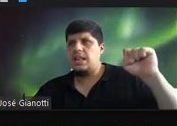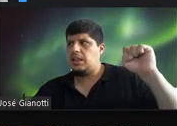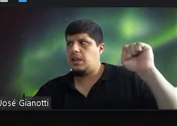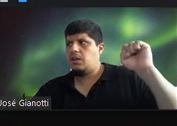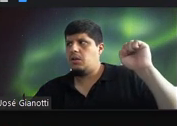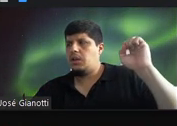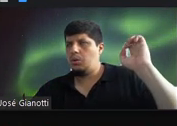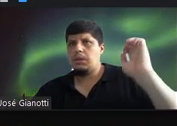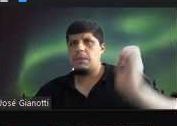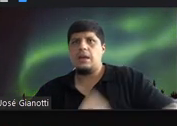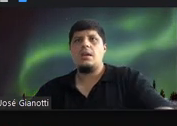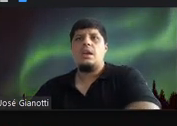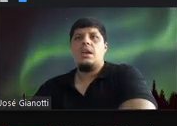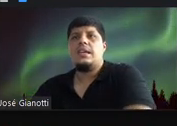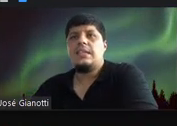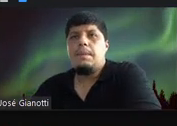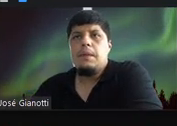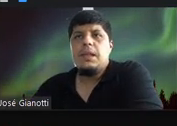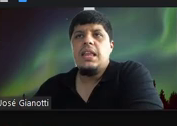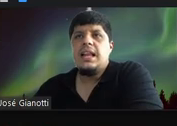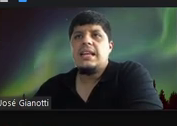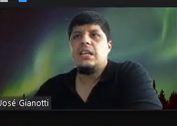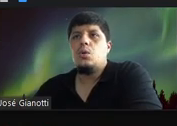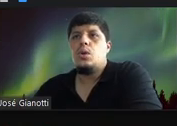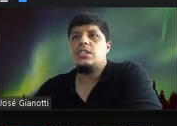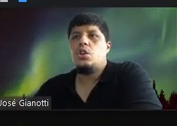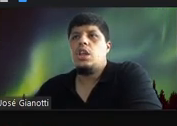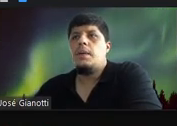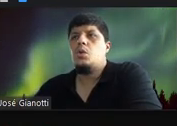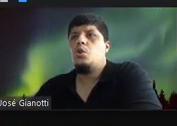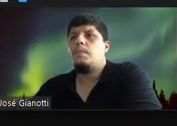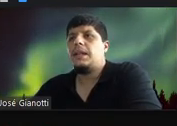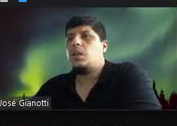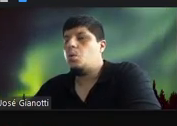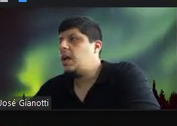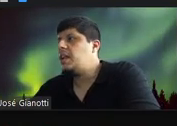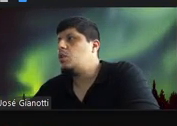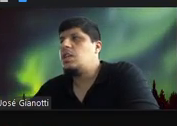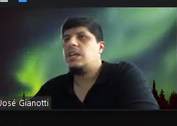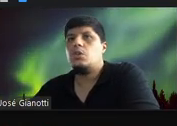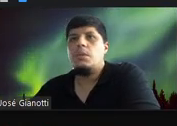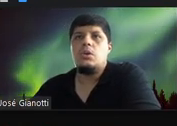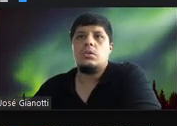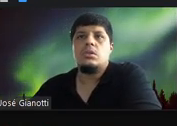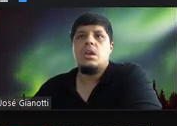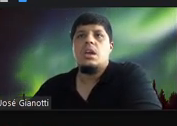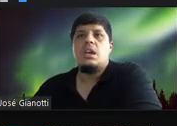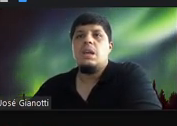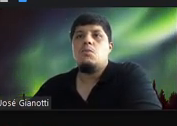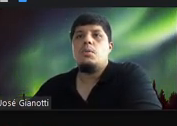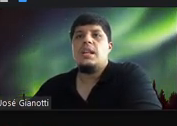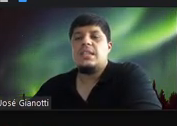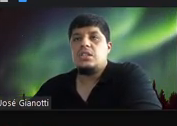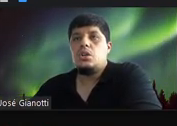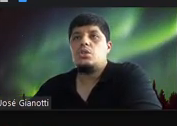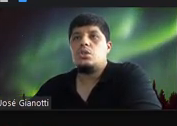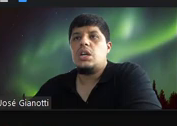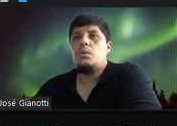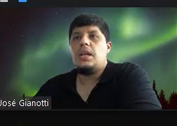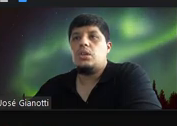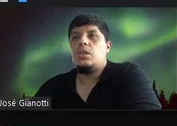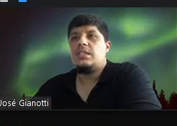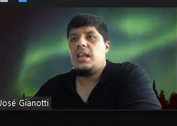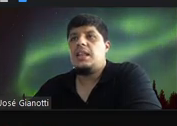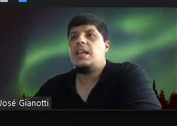lo siguiente. Escuchen bien. Está permitida la circulación de vehículos particulares los días domingos. Inmovilización